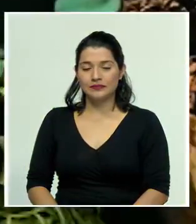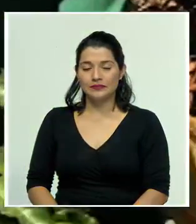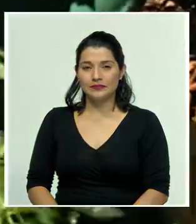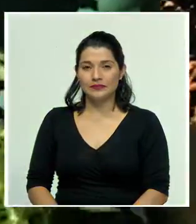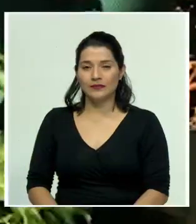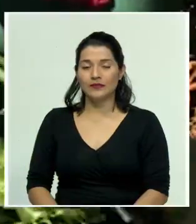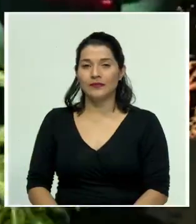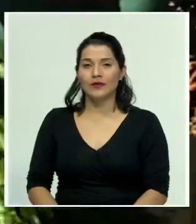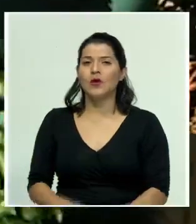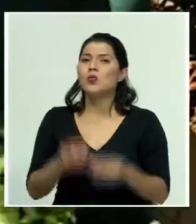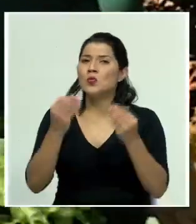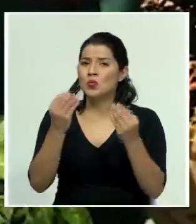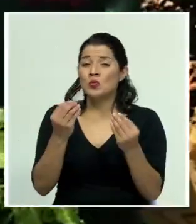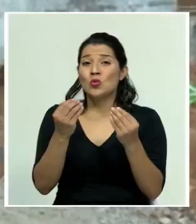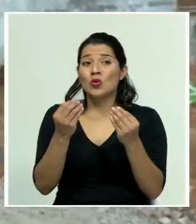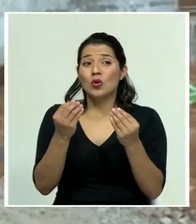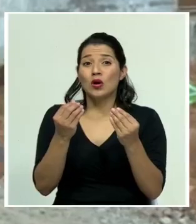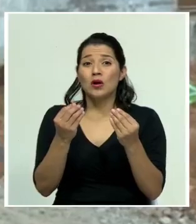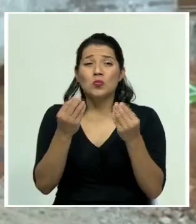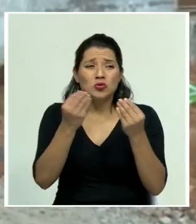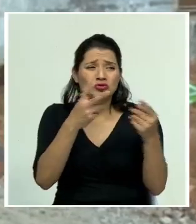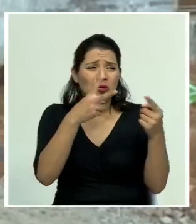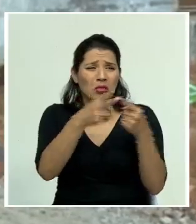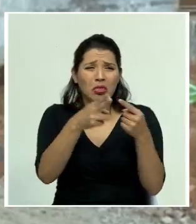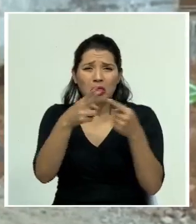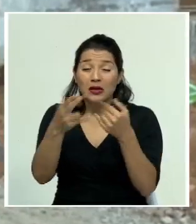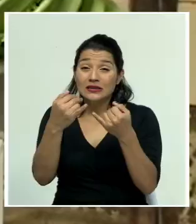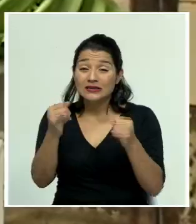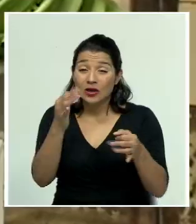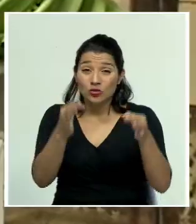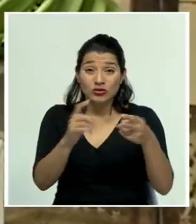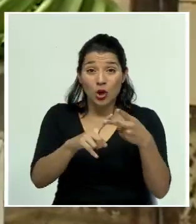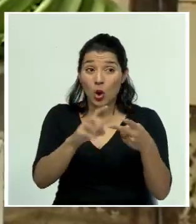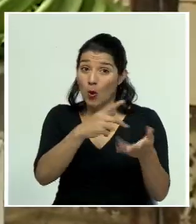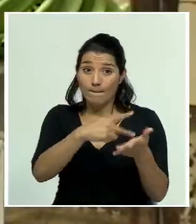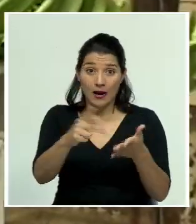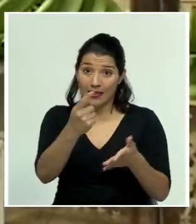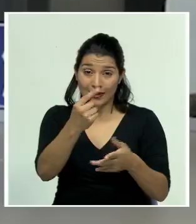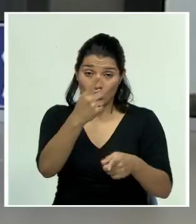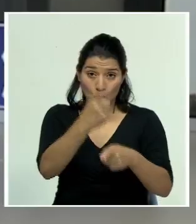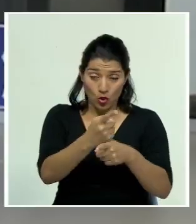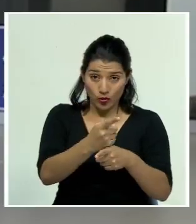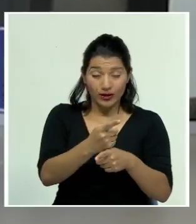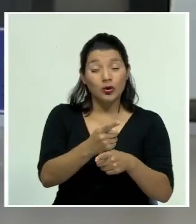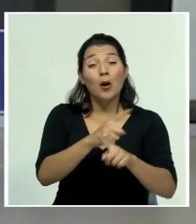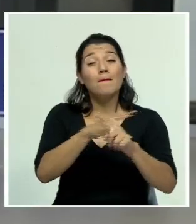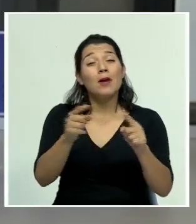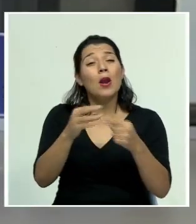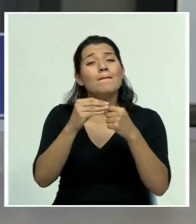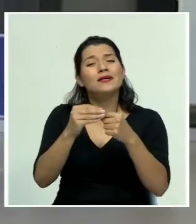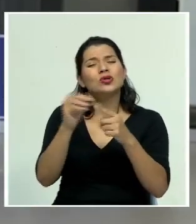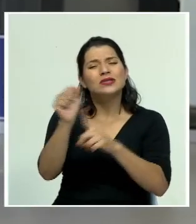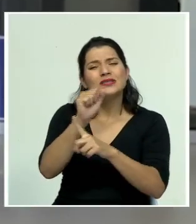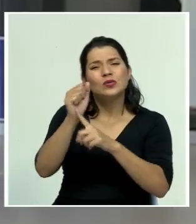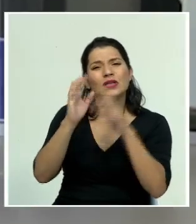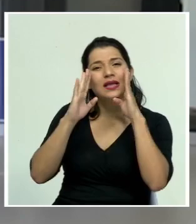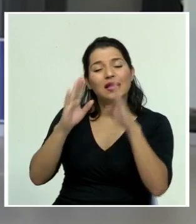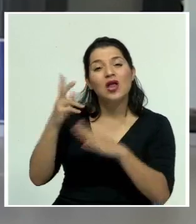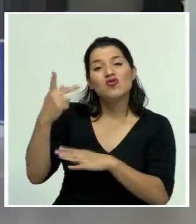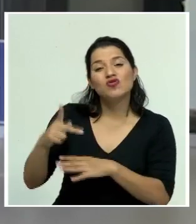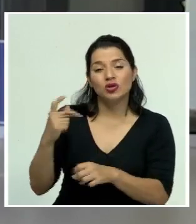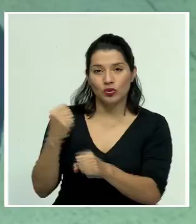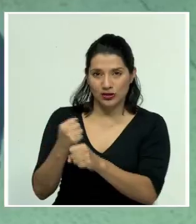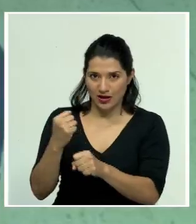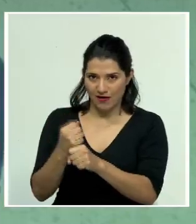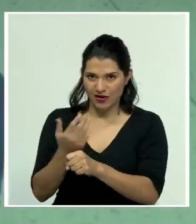Si bien hay bastantes casos de despido injustificado o de no pago de prestaciones, el grueso de lo que se atiende en Pocosí son riesgos de trabajo,